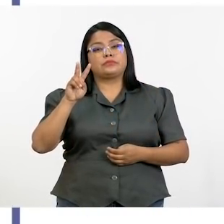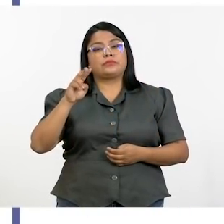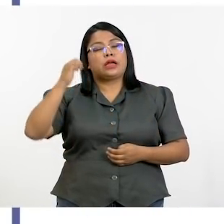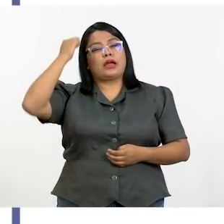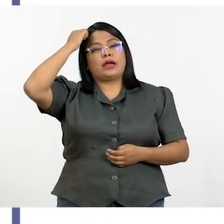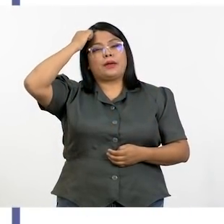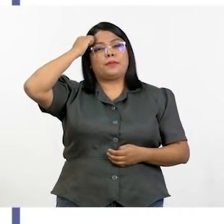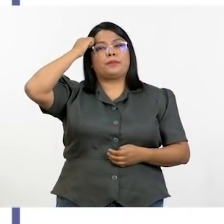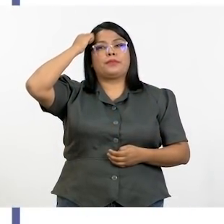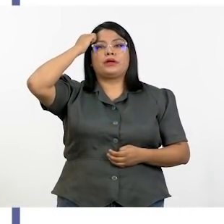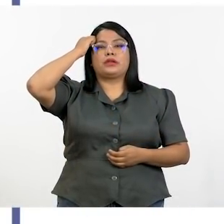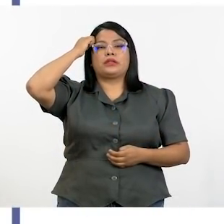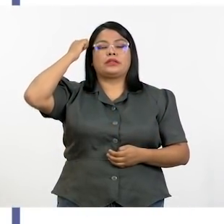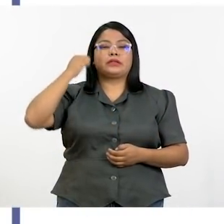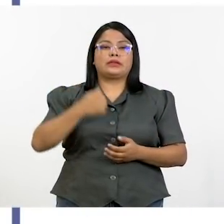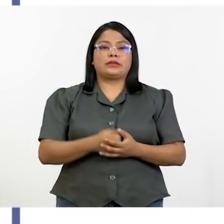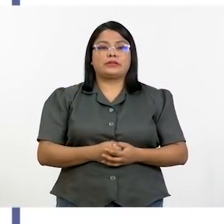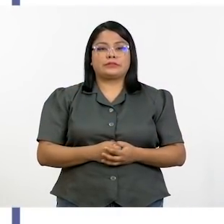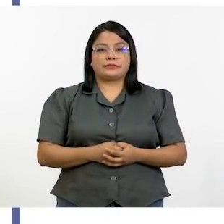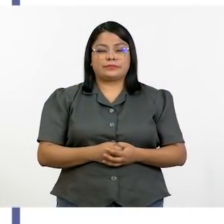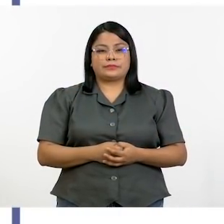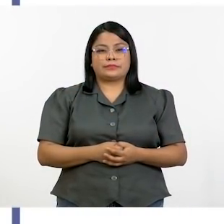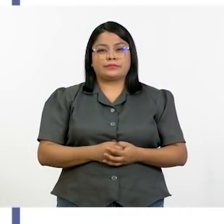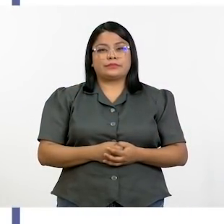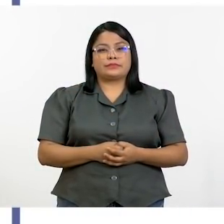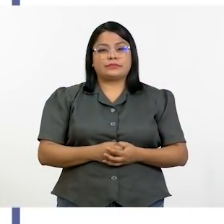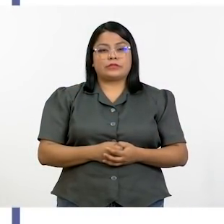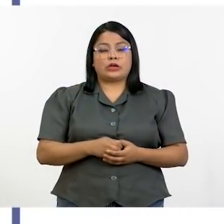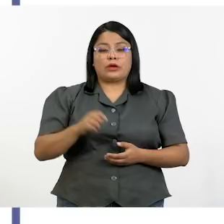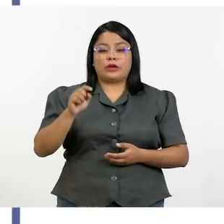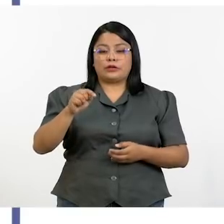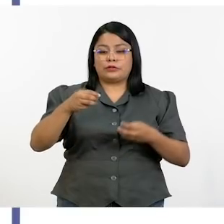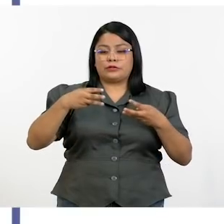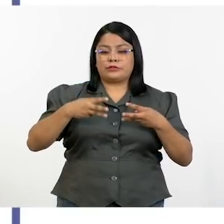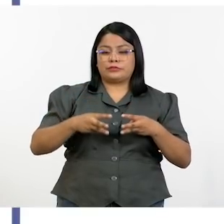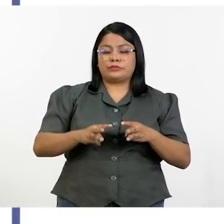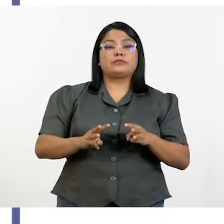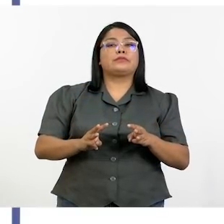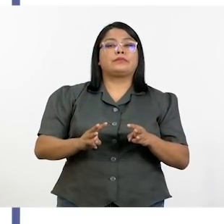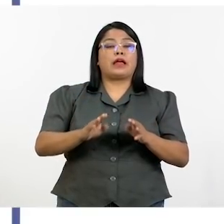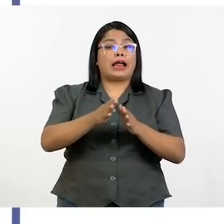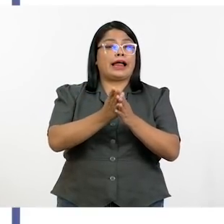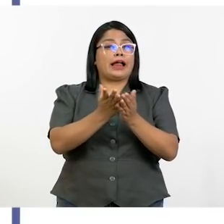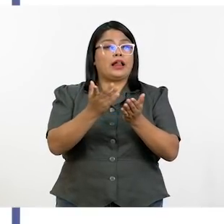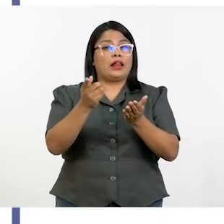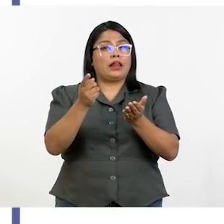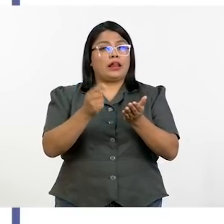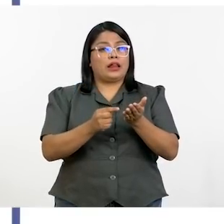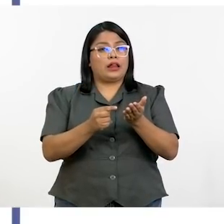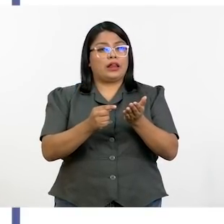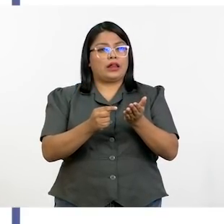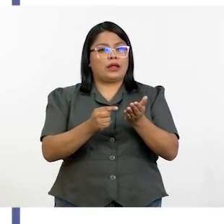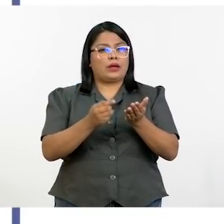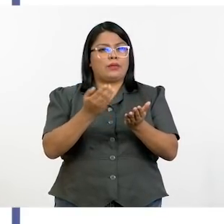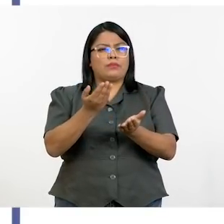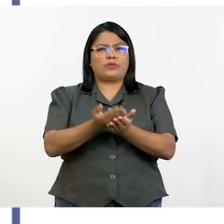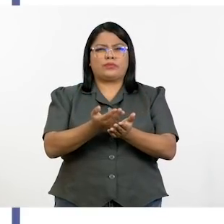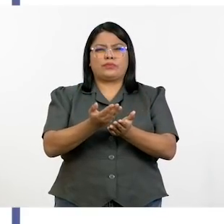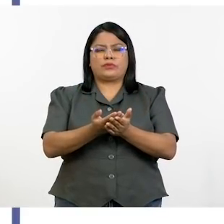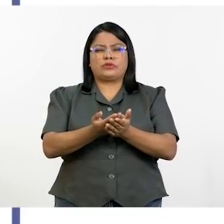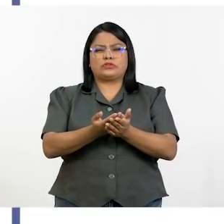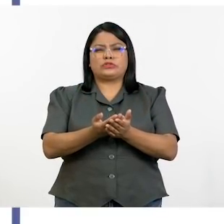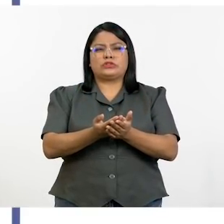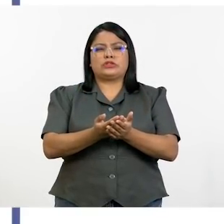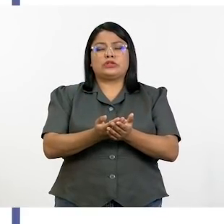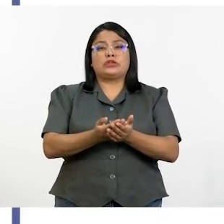2. Aprenderás a. Este apartado de la guía metodológica y del libro de texto tiene como